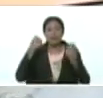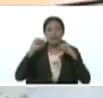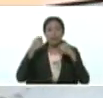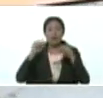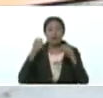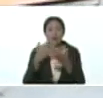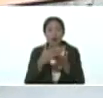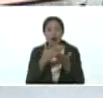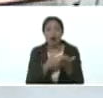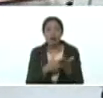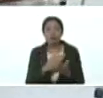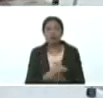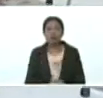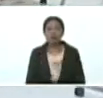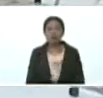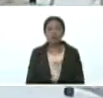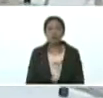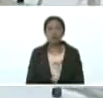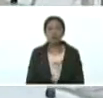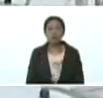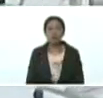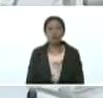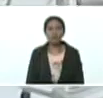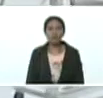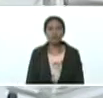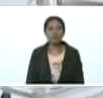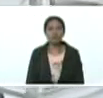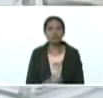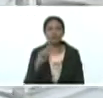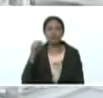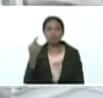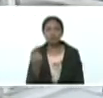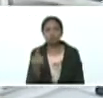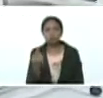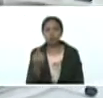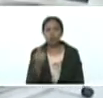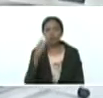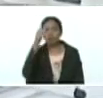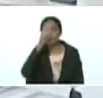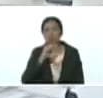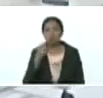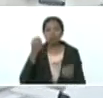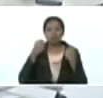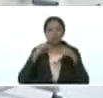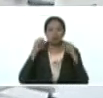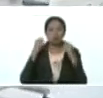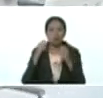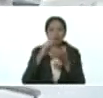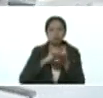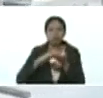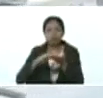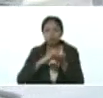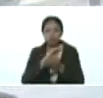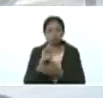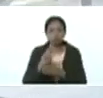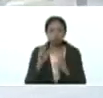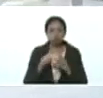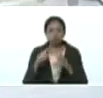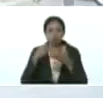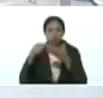preoperatorio, se viene después al postoperatorio, la recuperación, con todos los